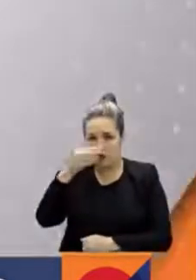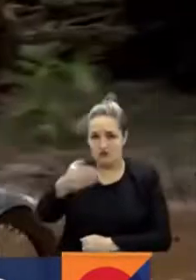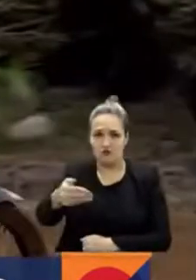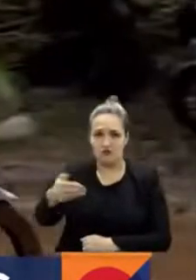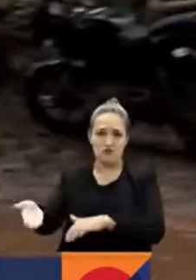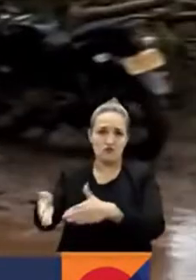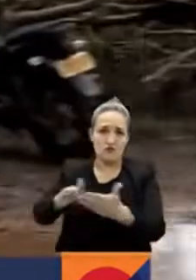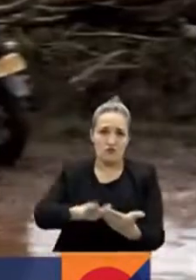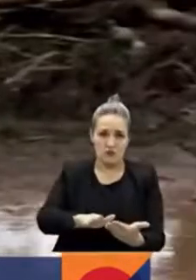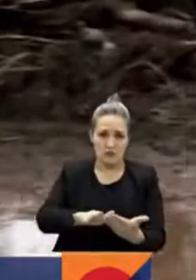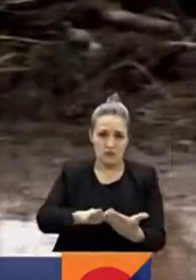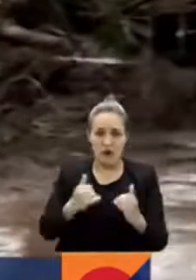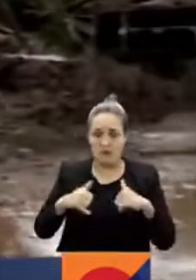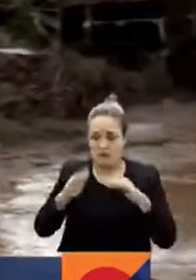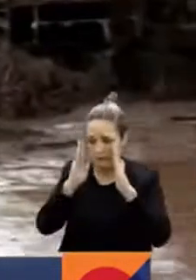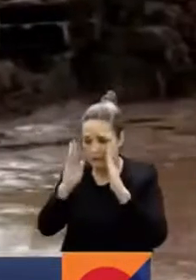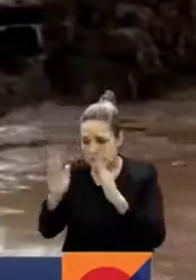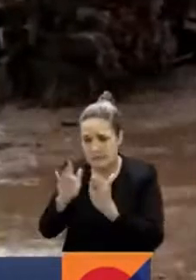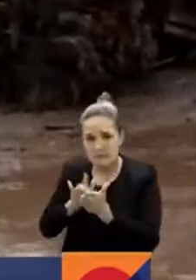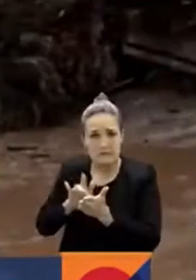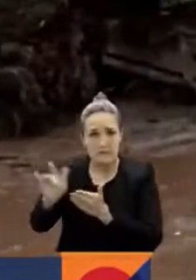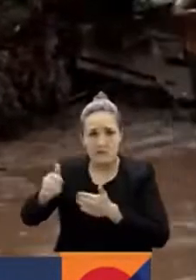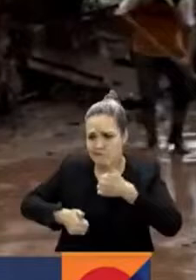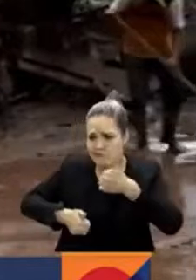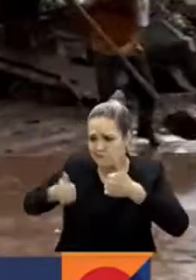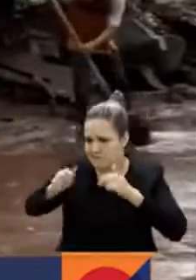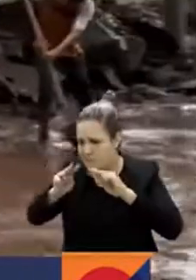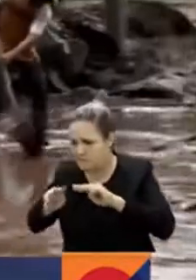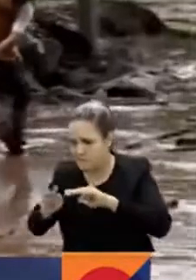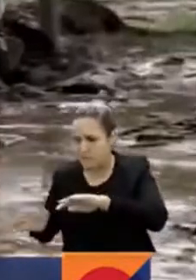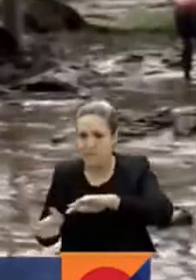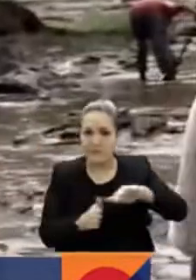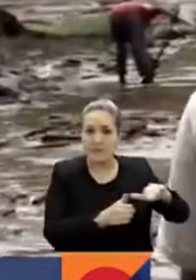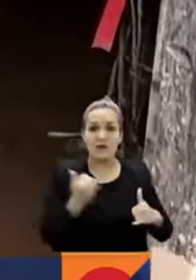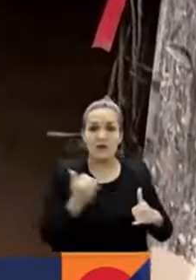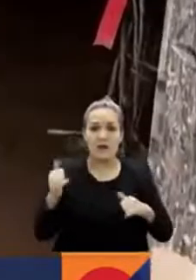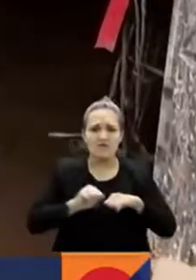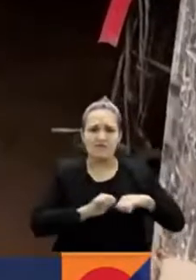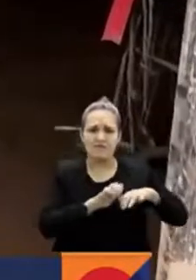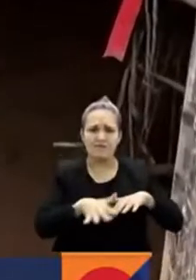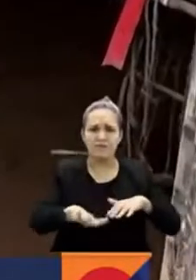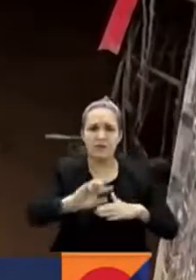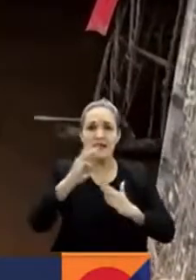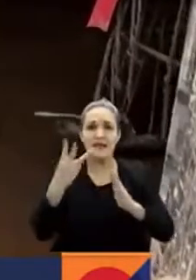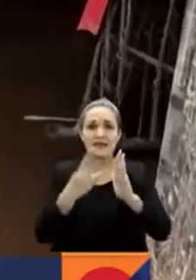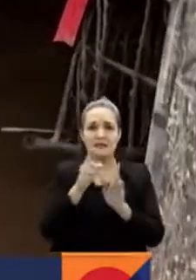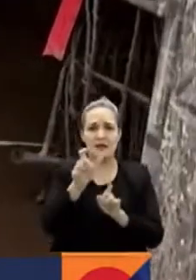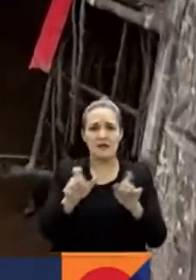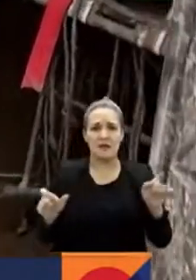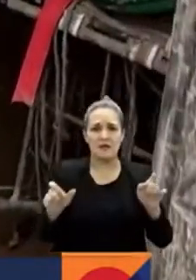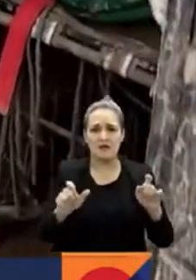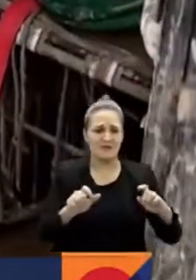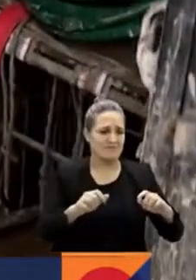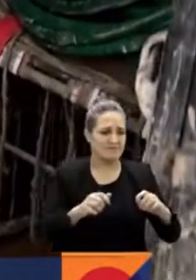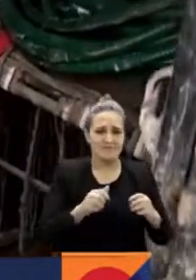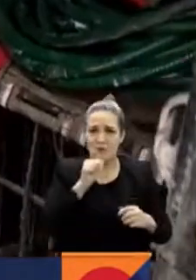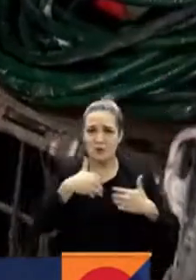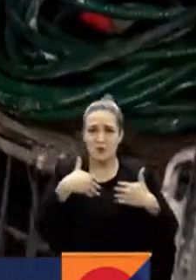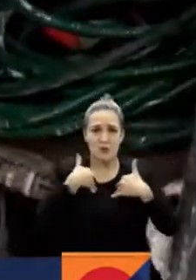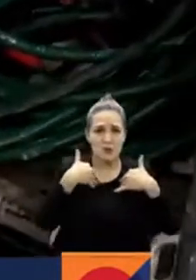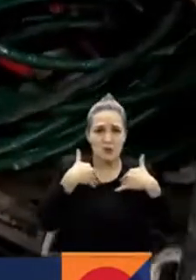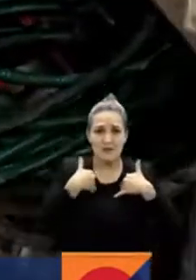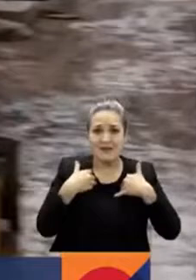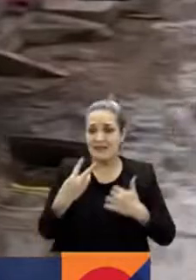emergencia. El desastre deja 3.000 damnificados, 17 barrios afectados y 300 casas